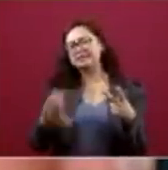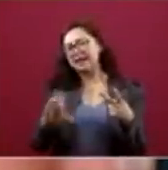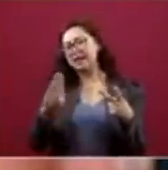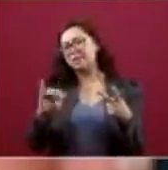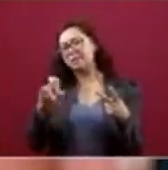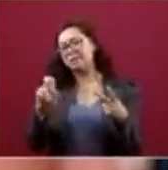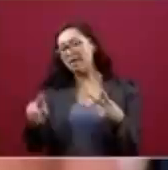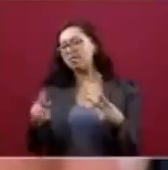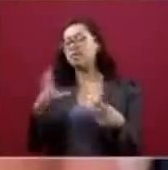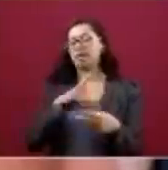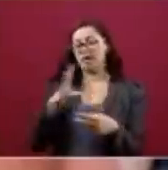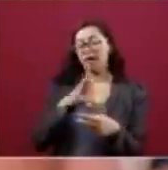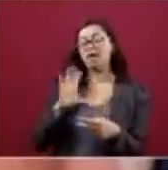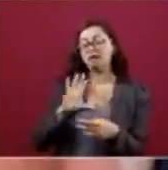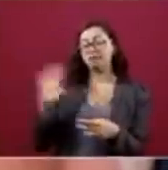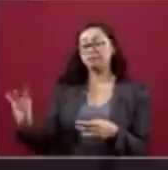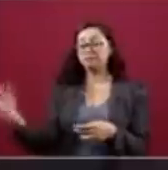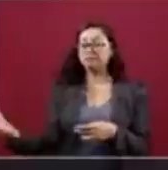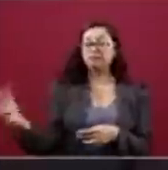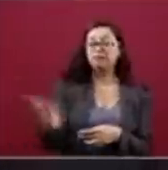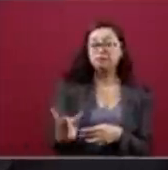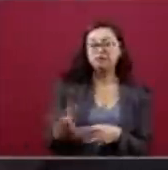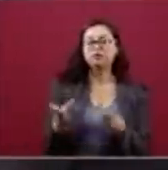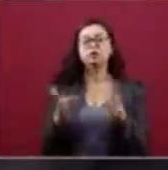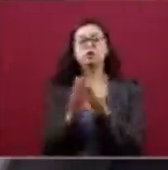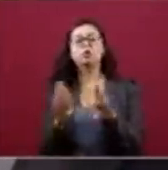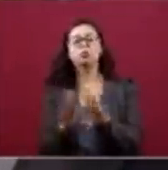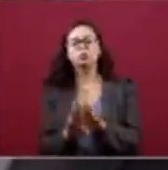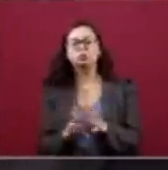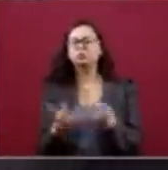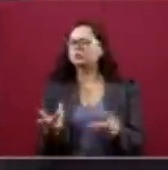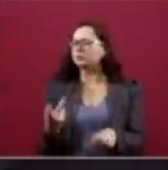respecto, presidente? Gracias. No van a haber